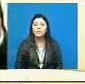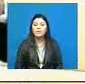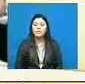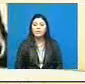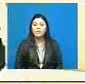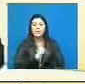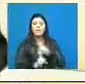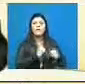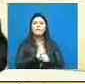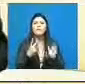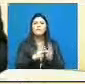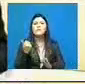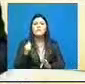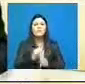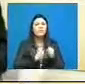en el año 2010